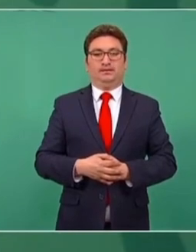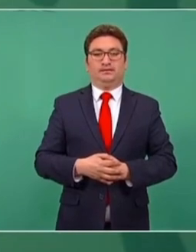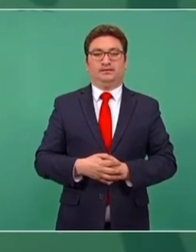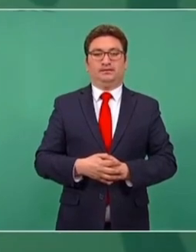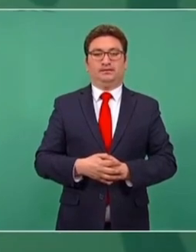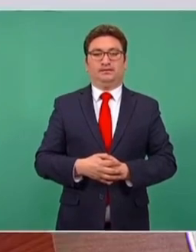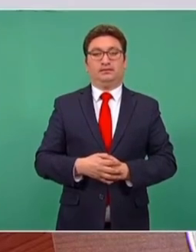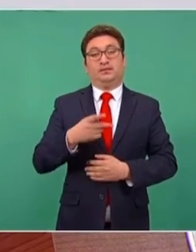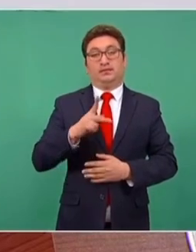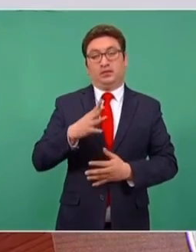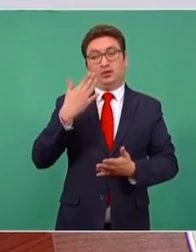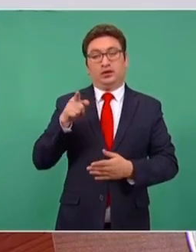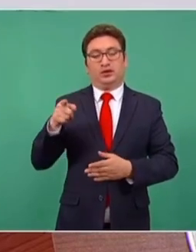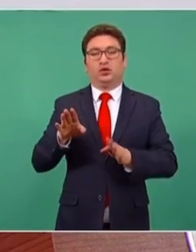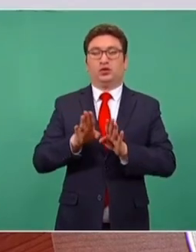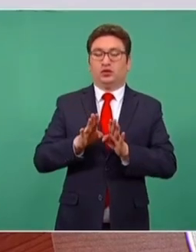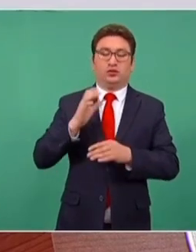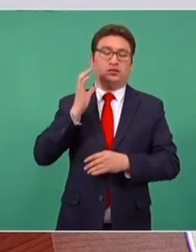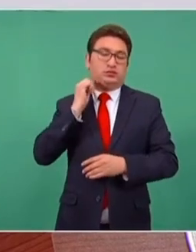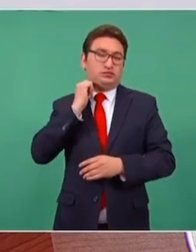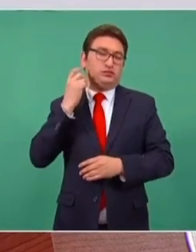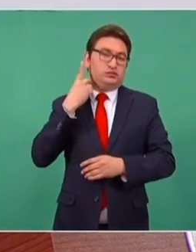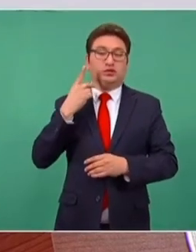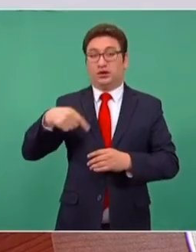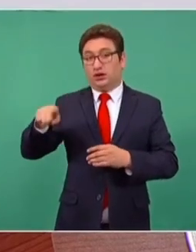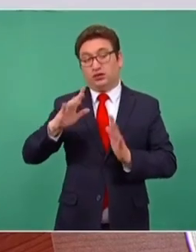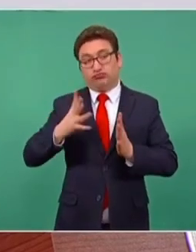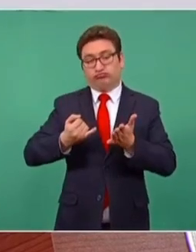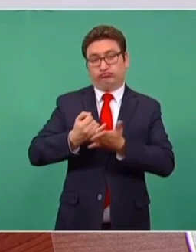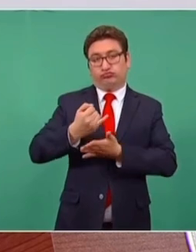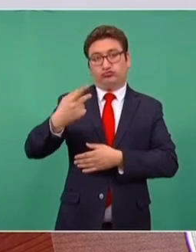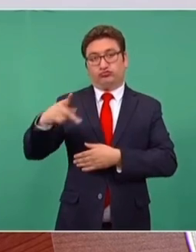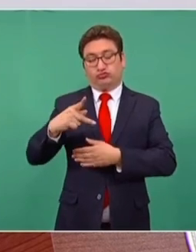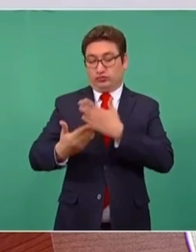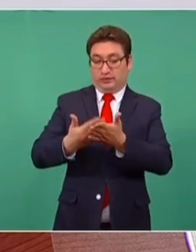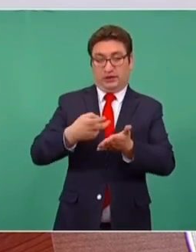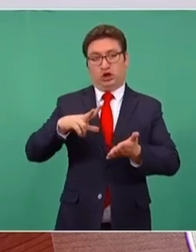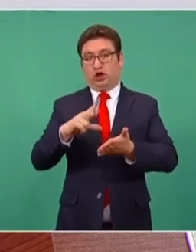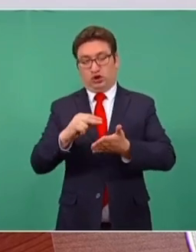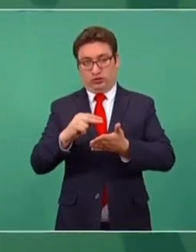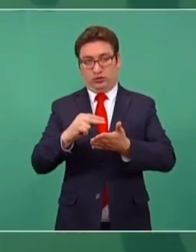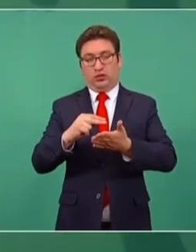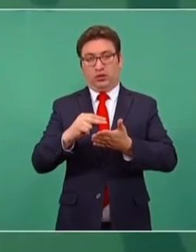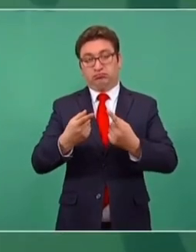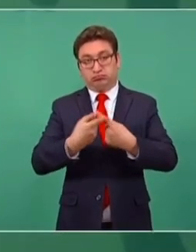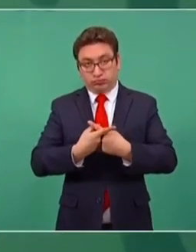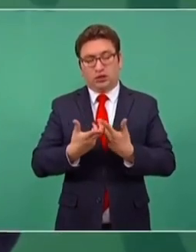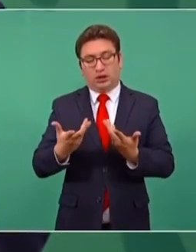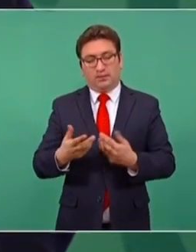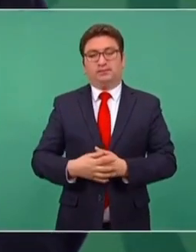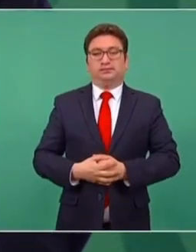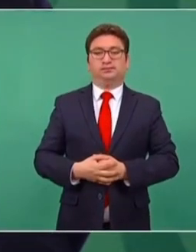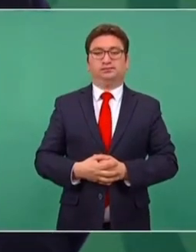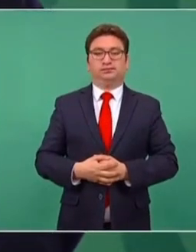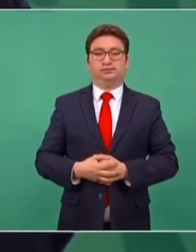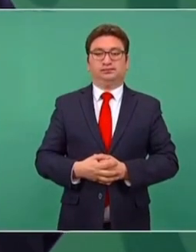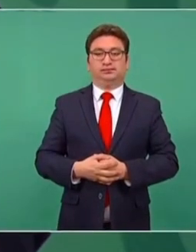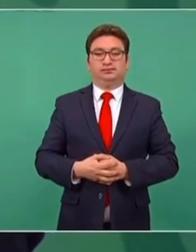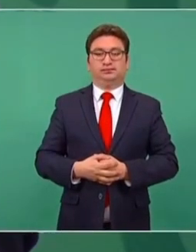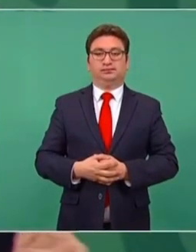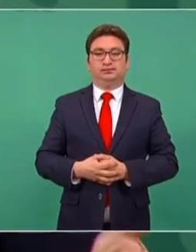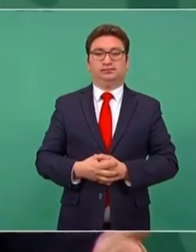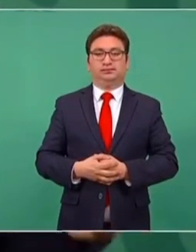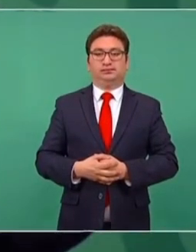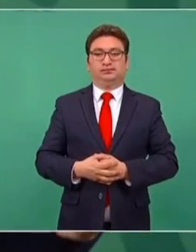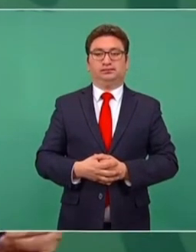los legisladores deciden actuar en contra de esta iniciativa, que es,